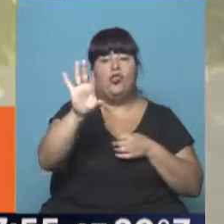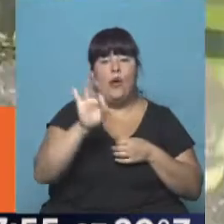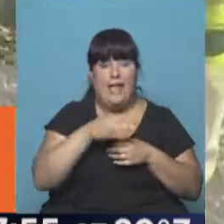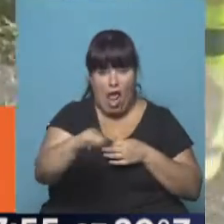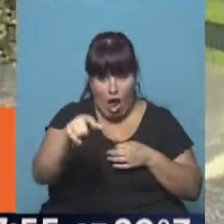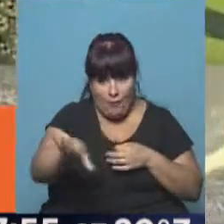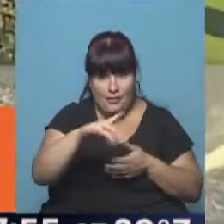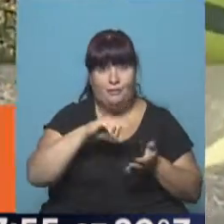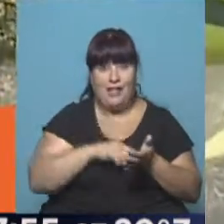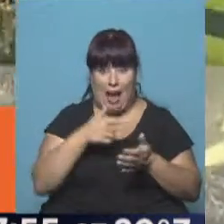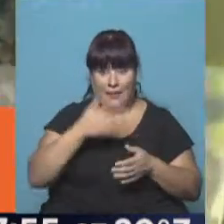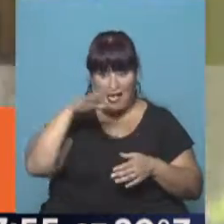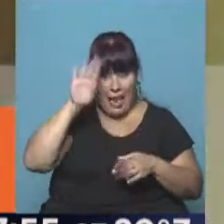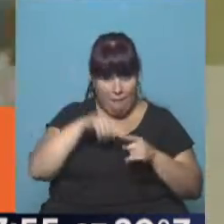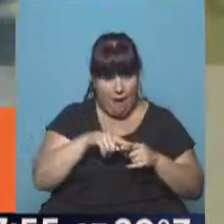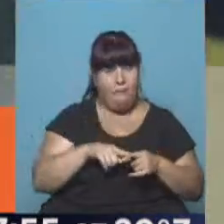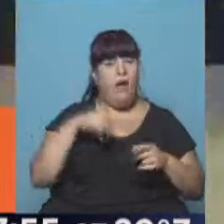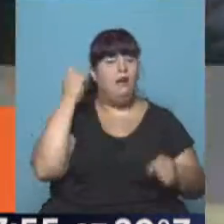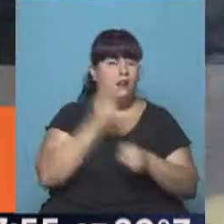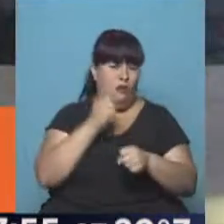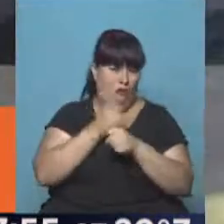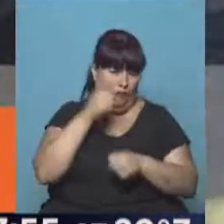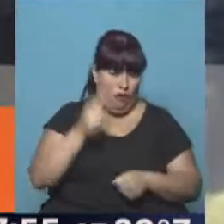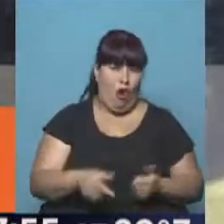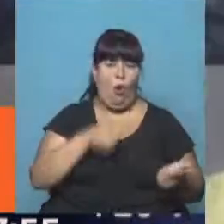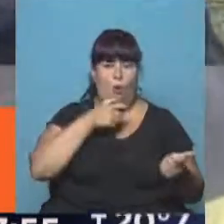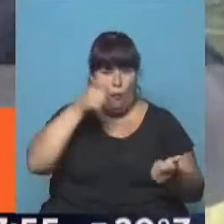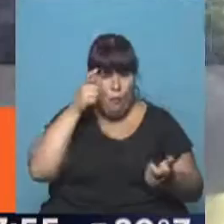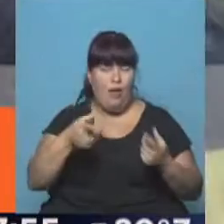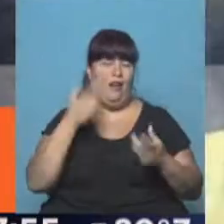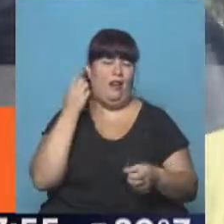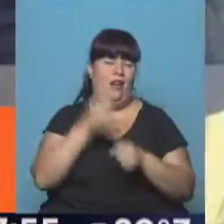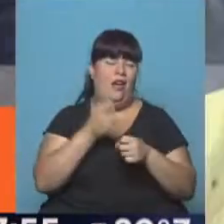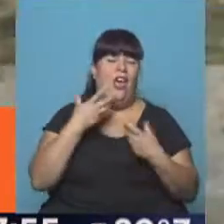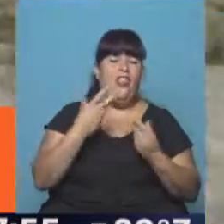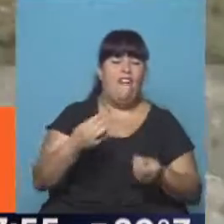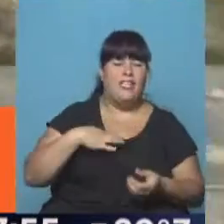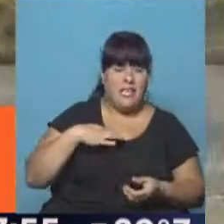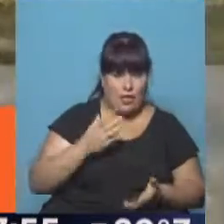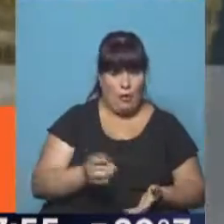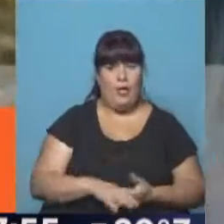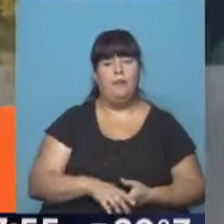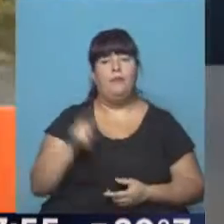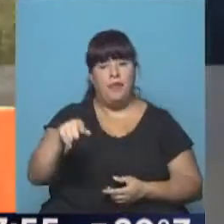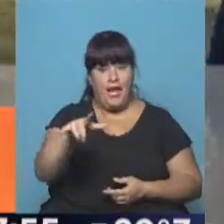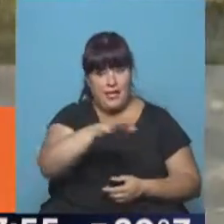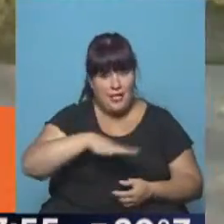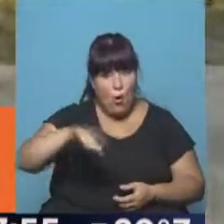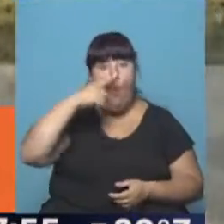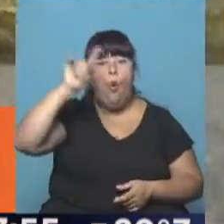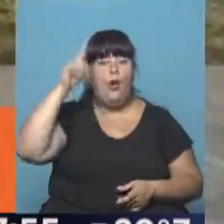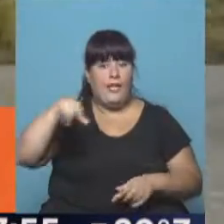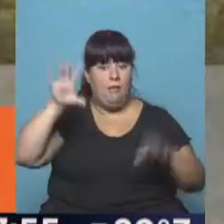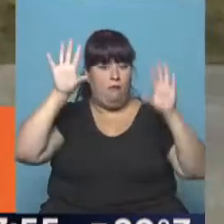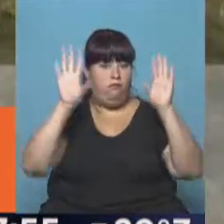la capital de esta provincia. Es intenso el trabajo de los brigadistas, de los bomberos, de defensa civil. Este es uno de los últimos